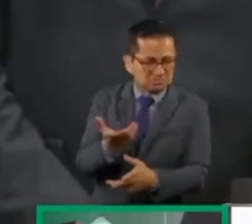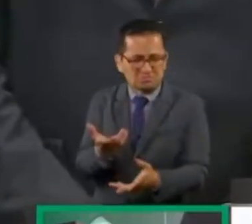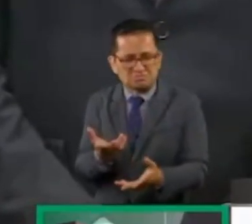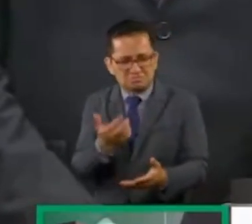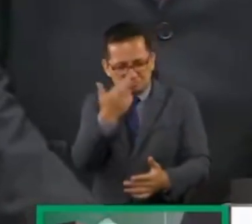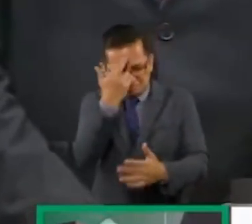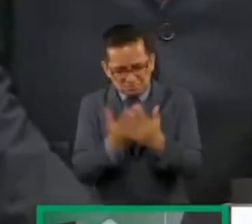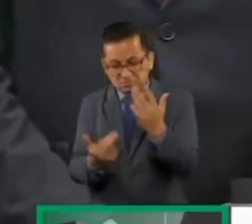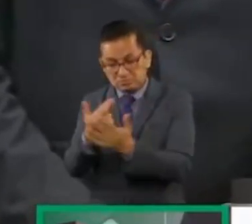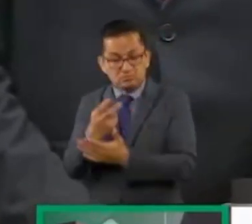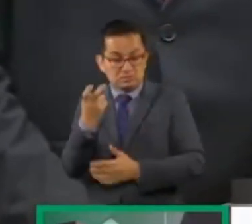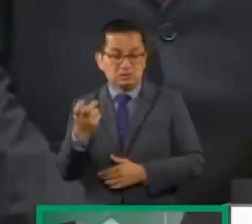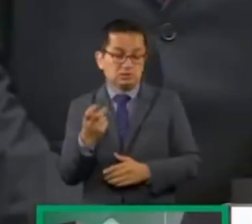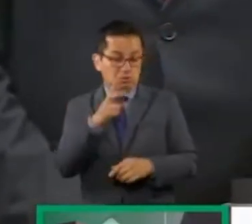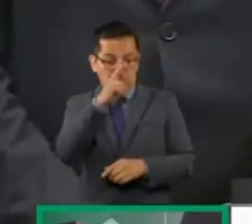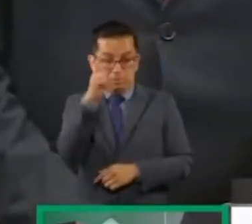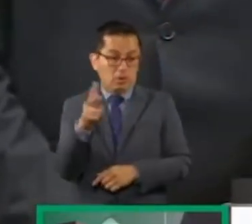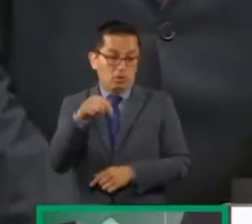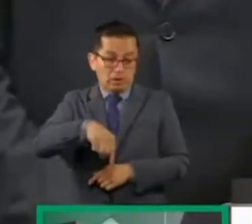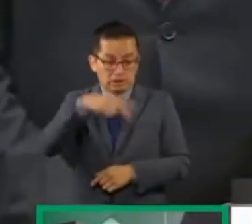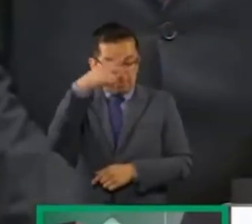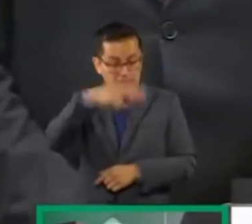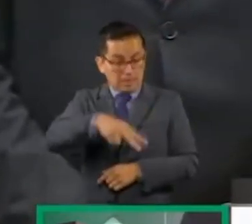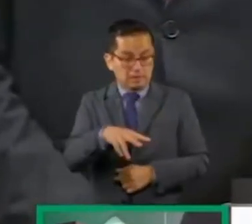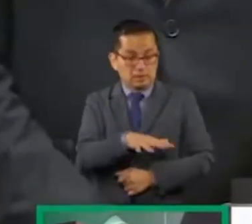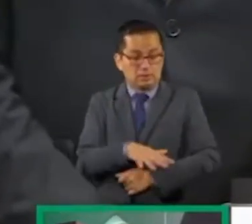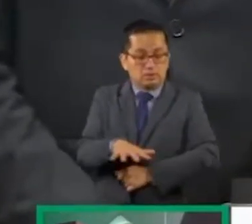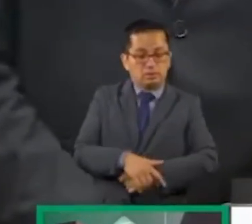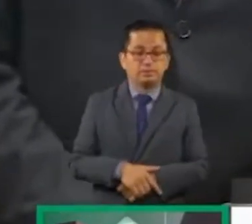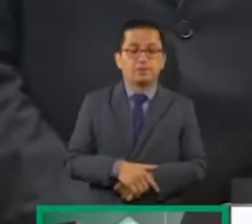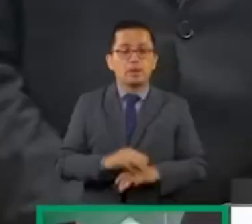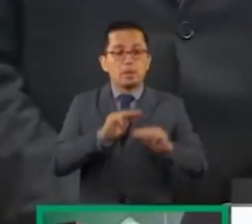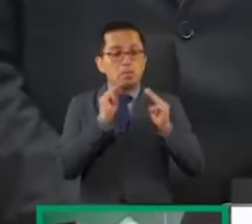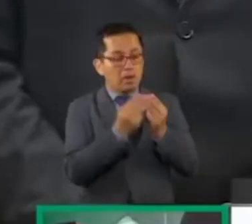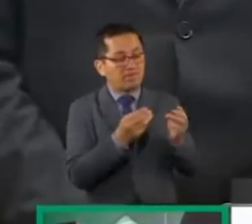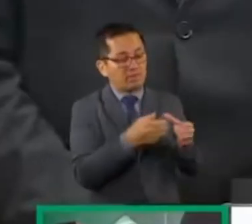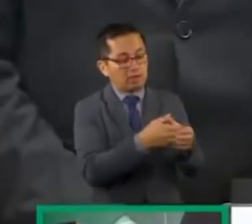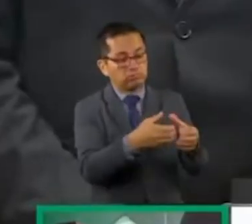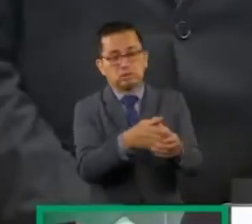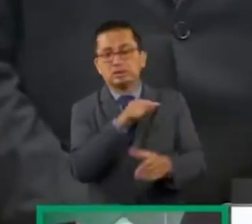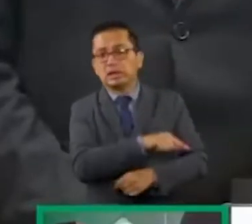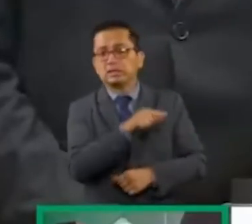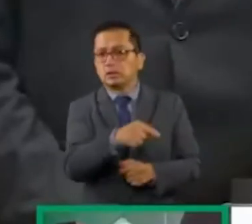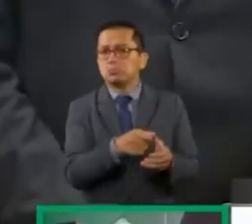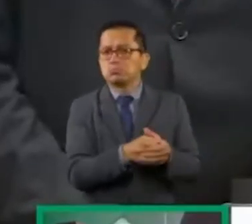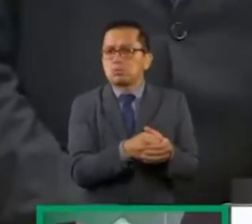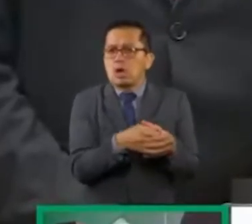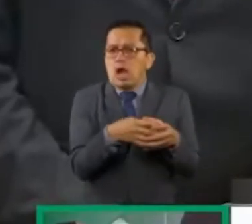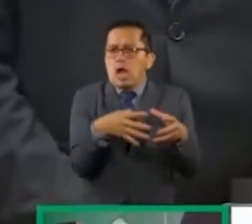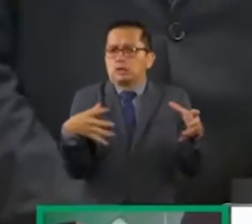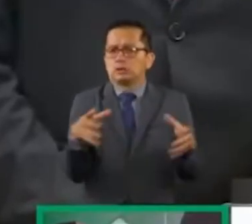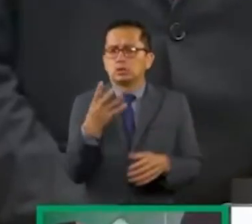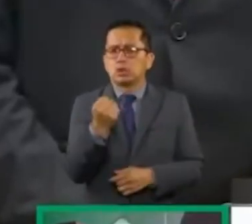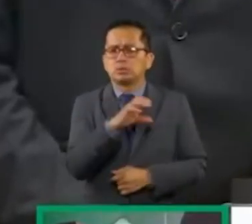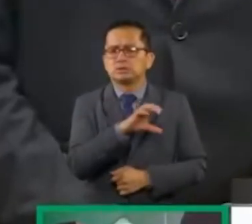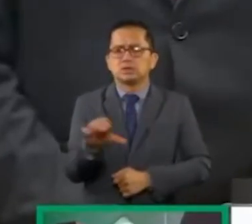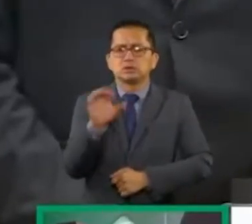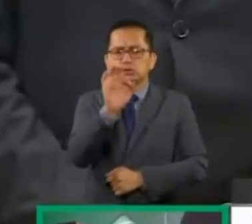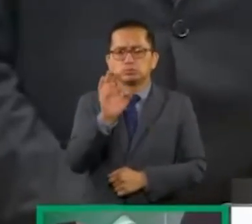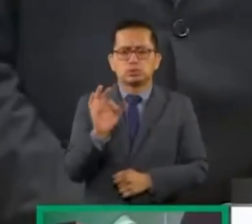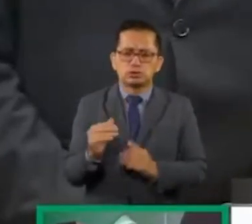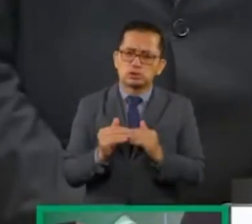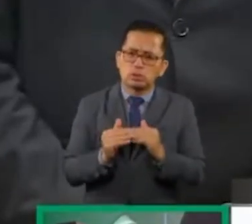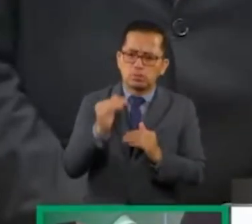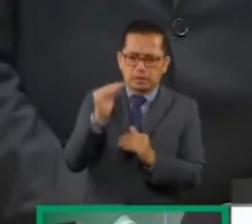sufrido México en su historia. Los grupos criminales crecieron en 900% durante la guerra contra el